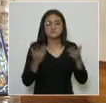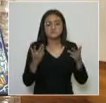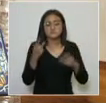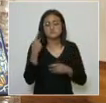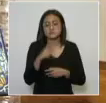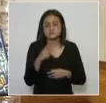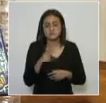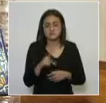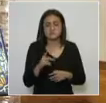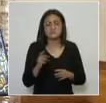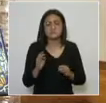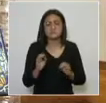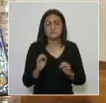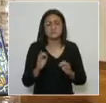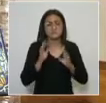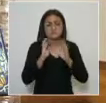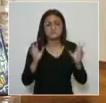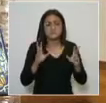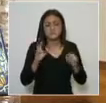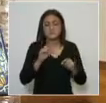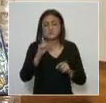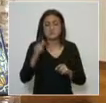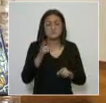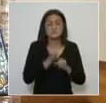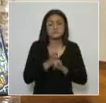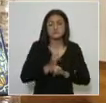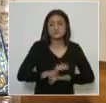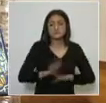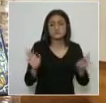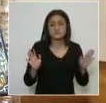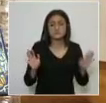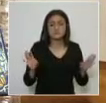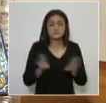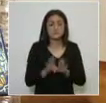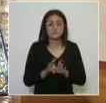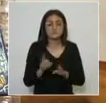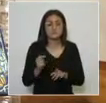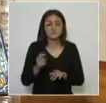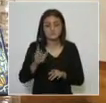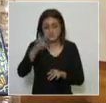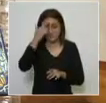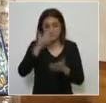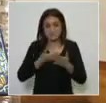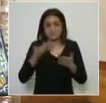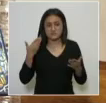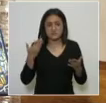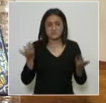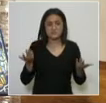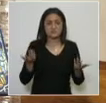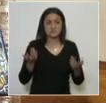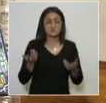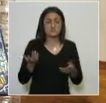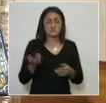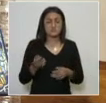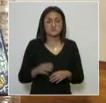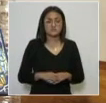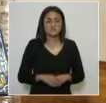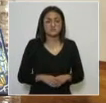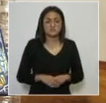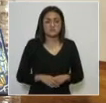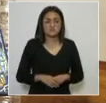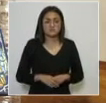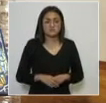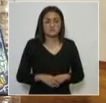él, ya no se iba a tocar la investigación como fue la práctica en su tiempo de ellos.